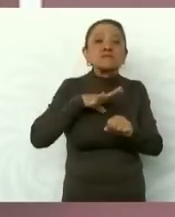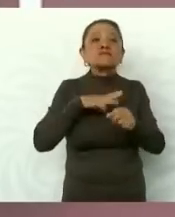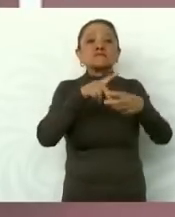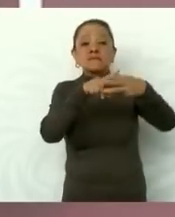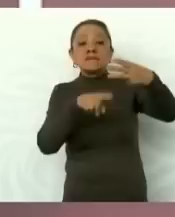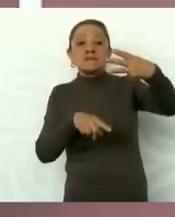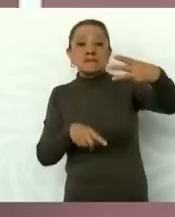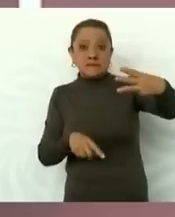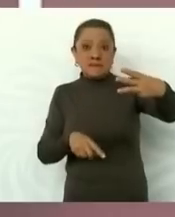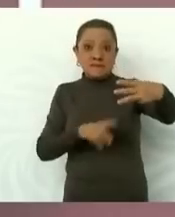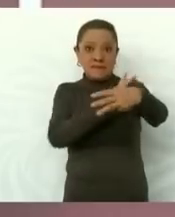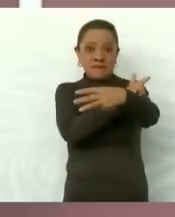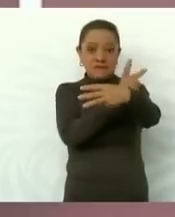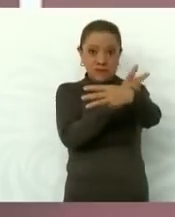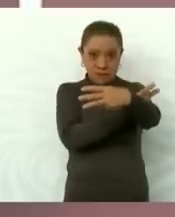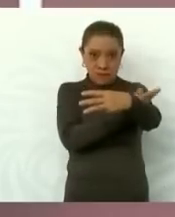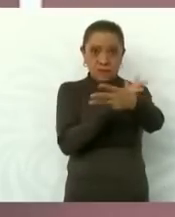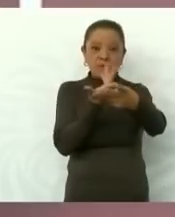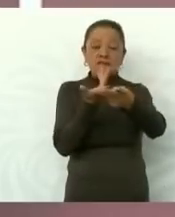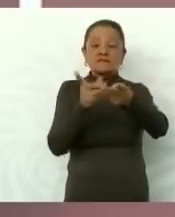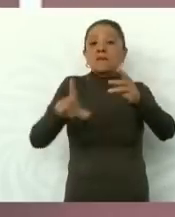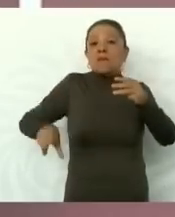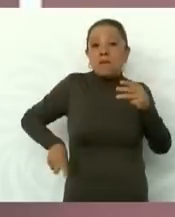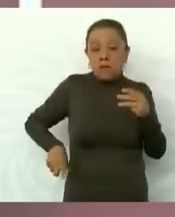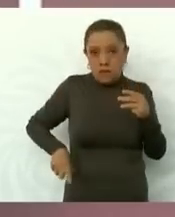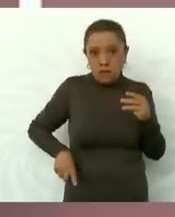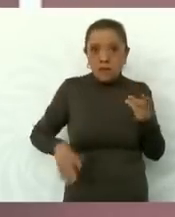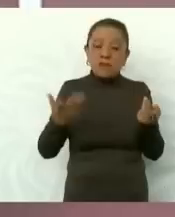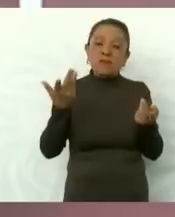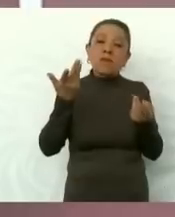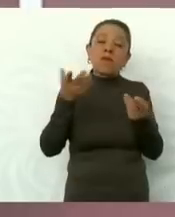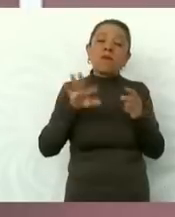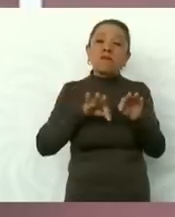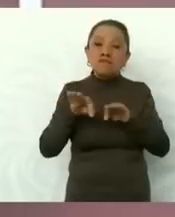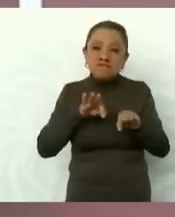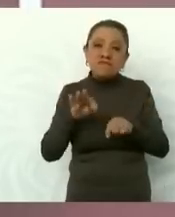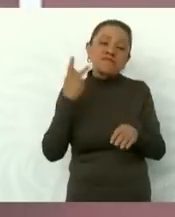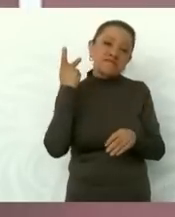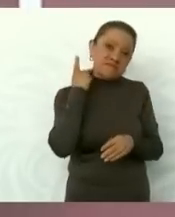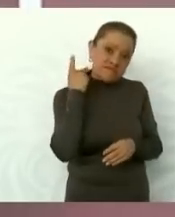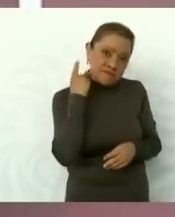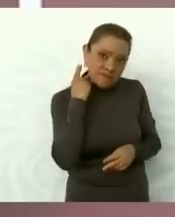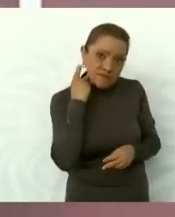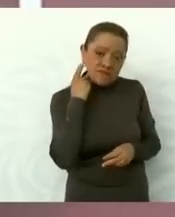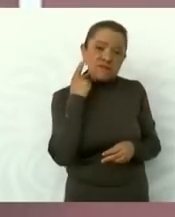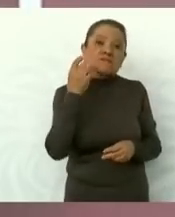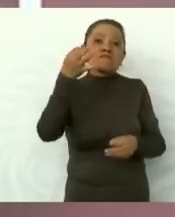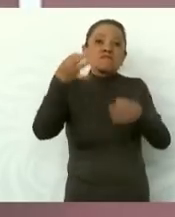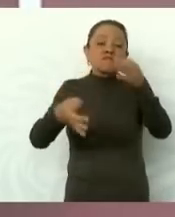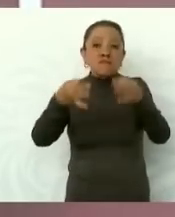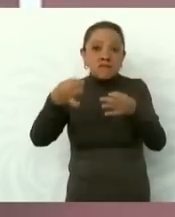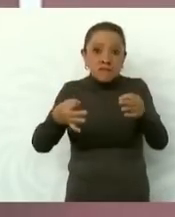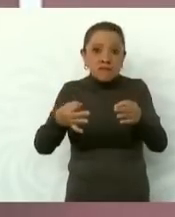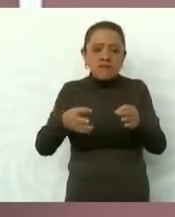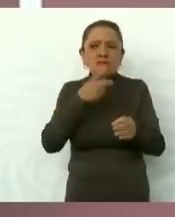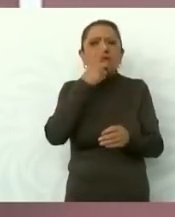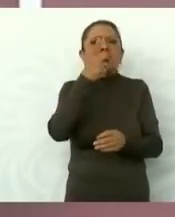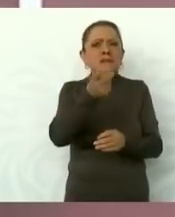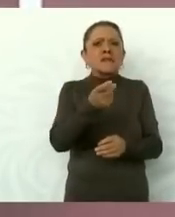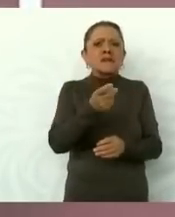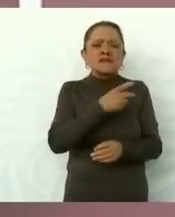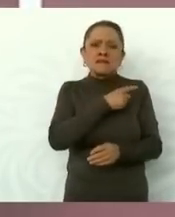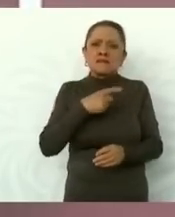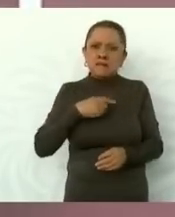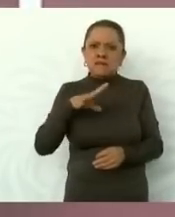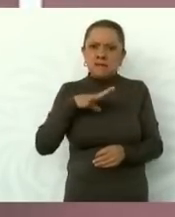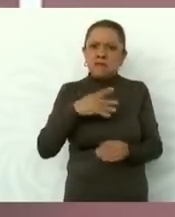el legislativo y el judicial. Describió que tendría que haber igualdad, que junto con Hidalgo, que lo declaró antes,